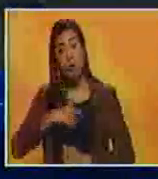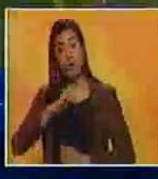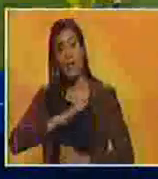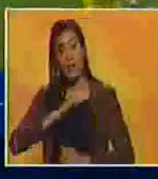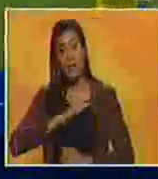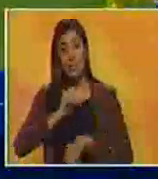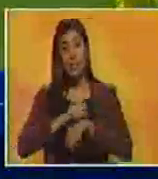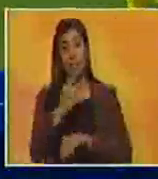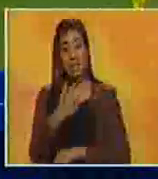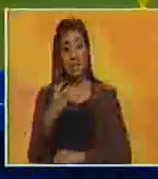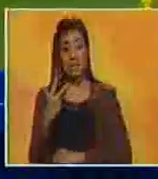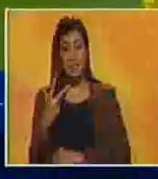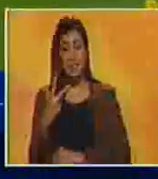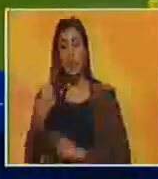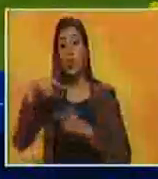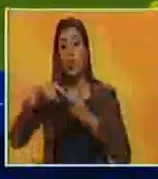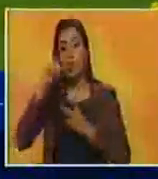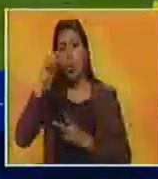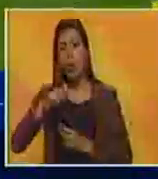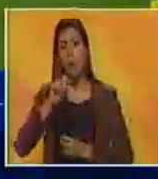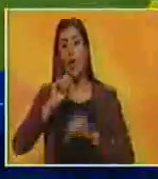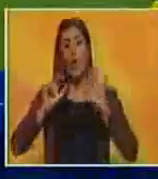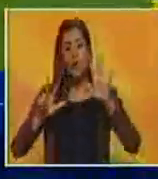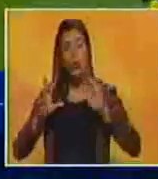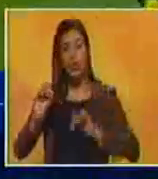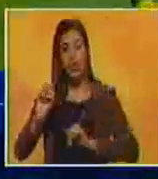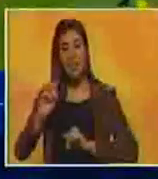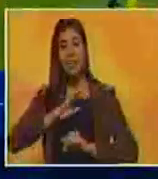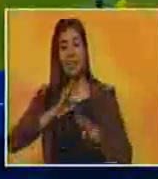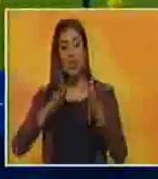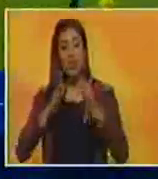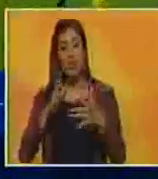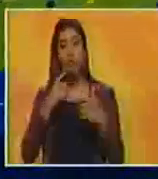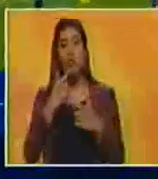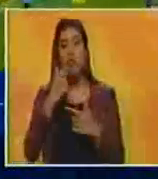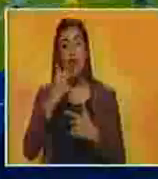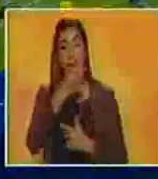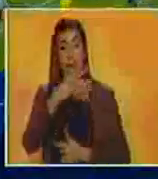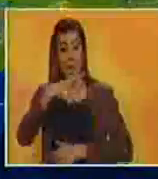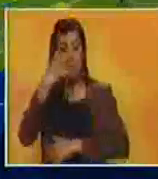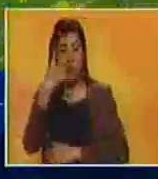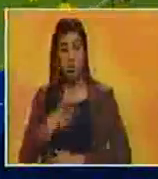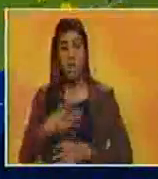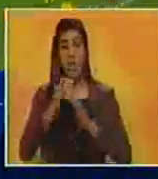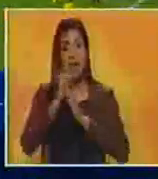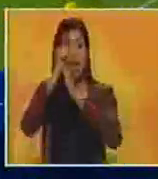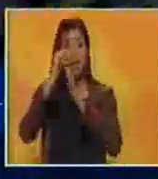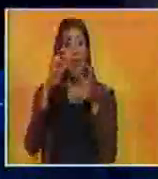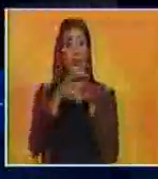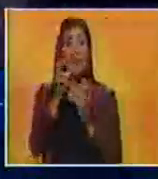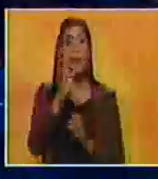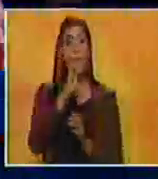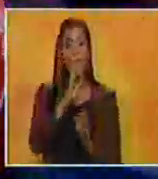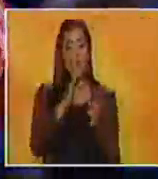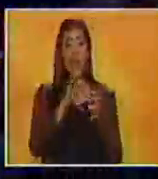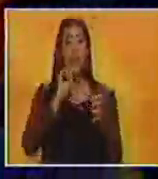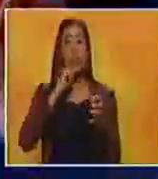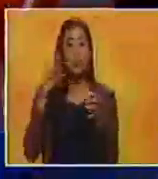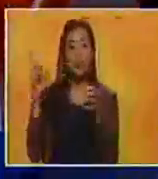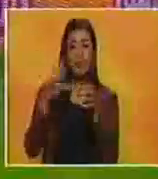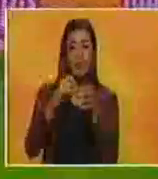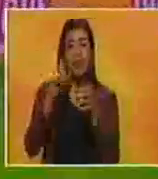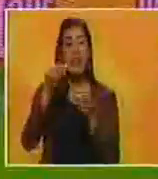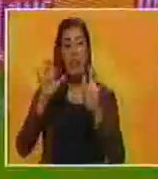Núñez al minuto 33 y Antoine Griezmann al 80 le dieron el triunfo al cuadro rojiblanco, que es líder del grupo B junto al Borussia con